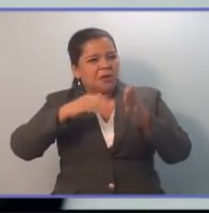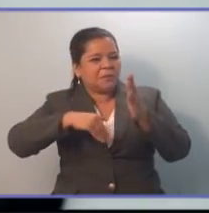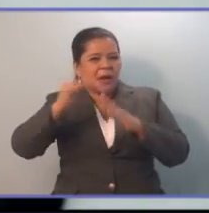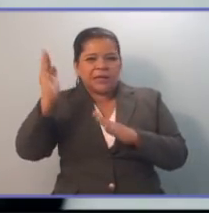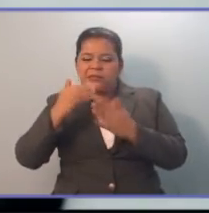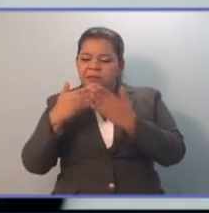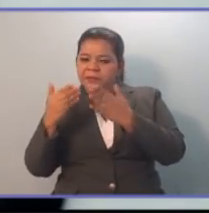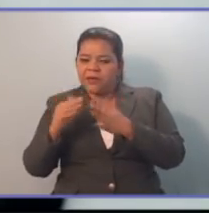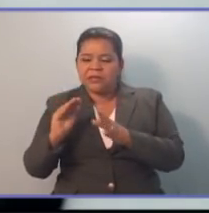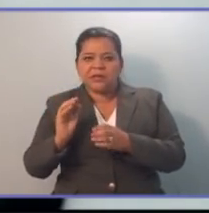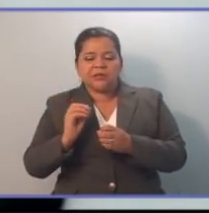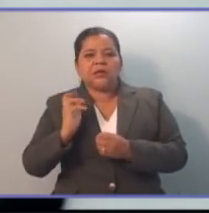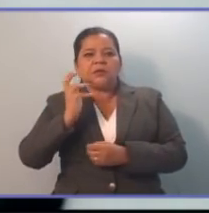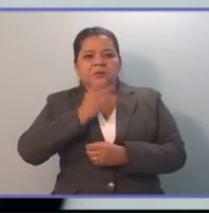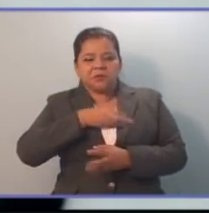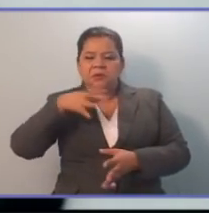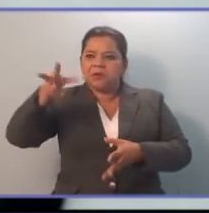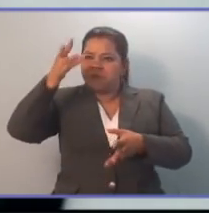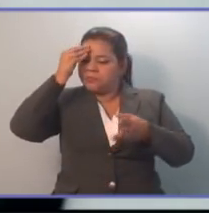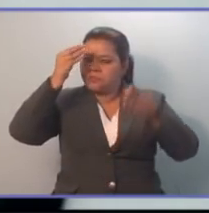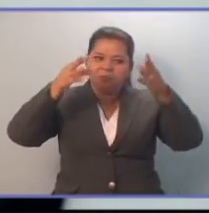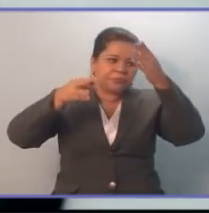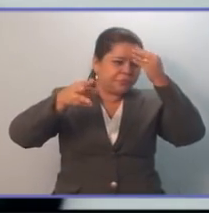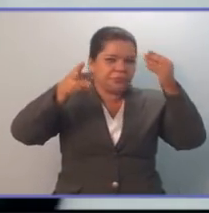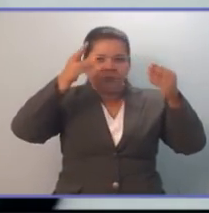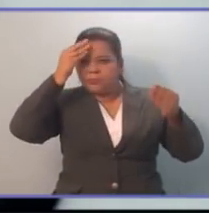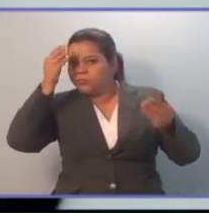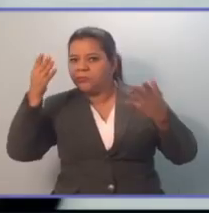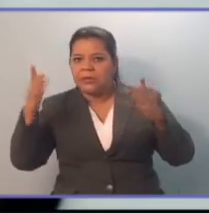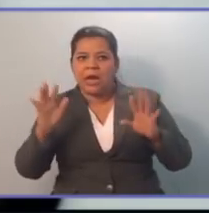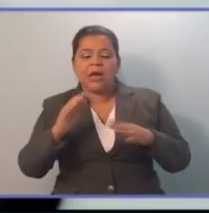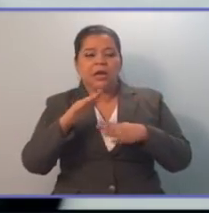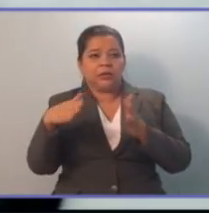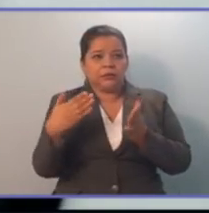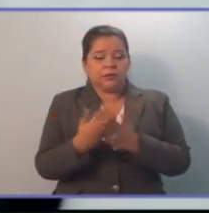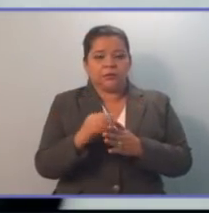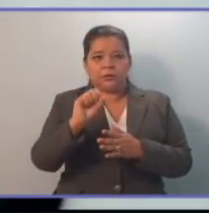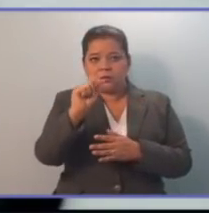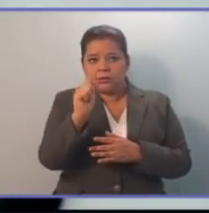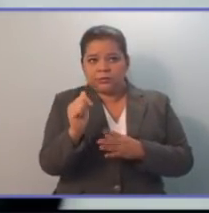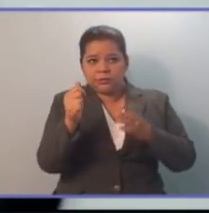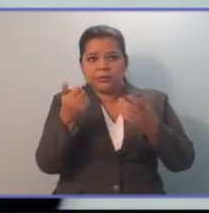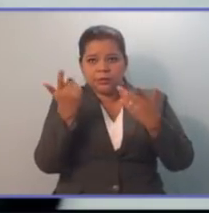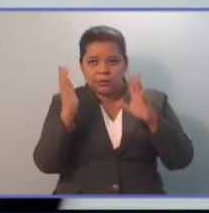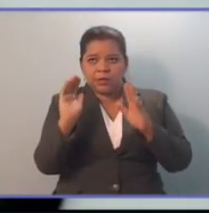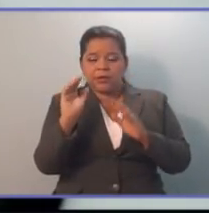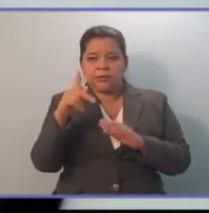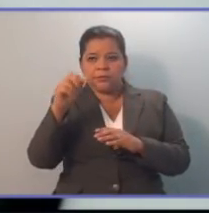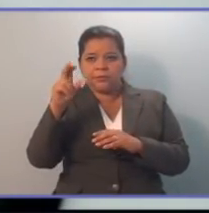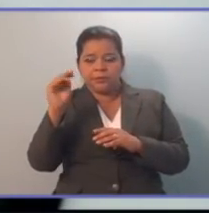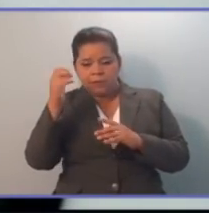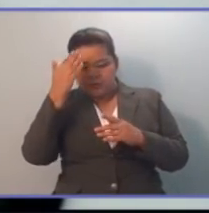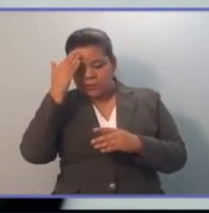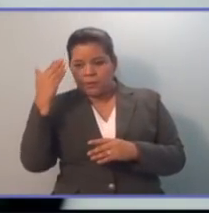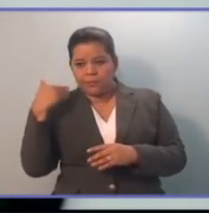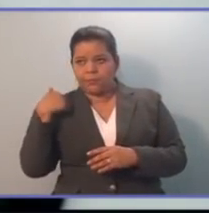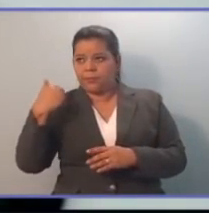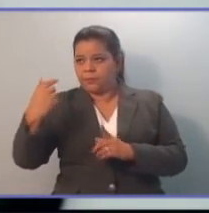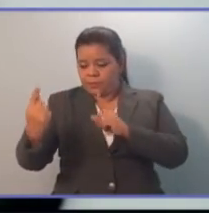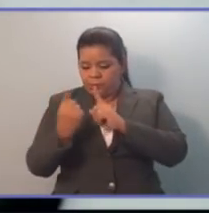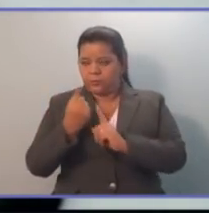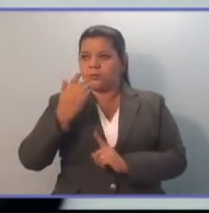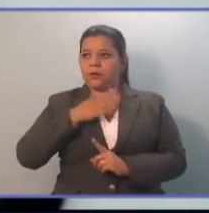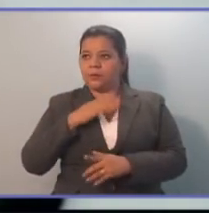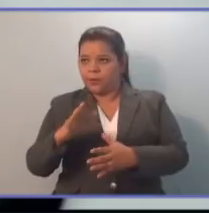a conocer, y es así como en la sala de lo penal tienen conocimiento de mi persona como coordinadora y me